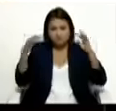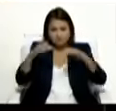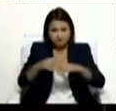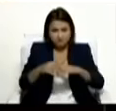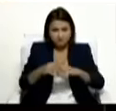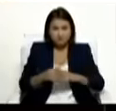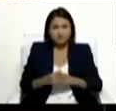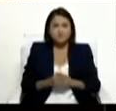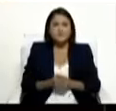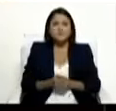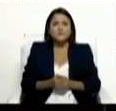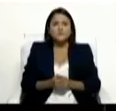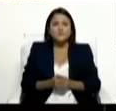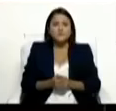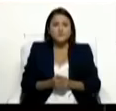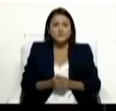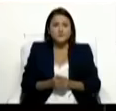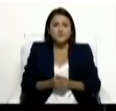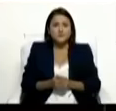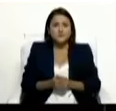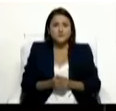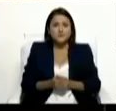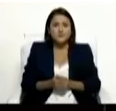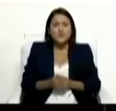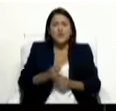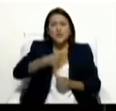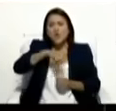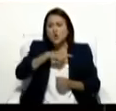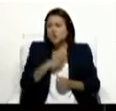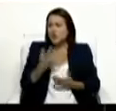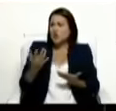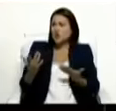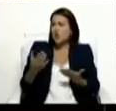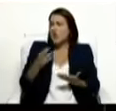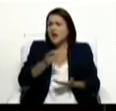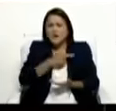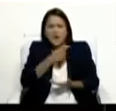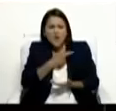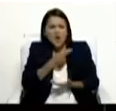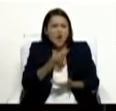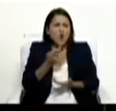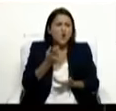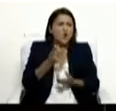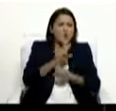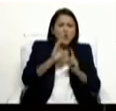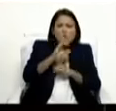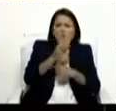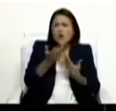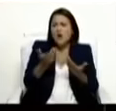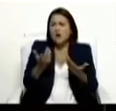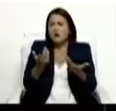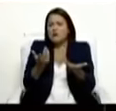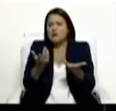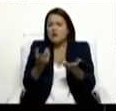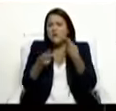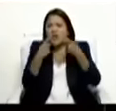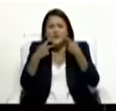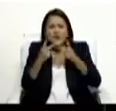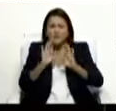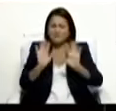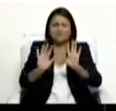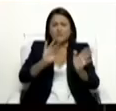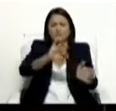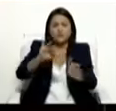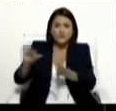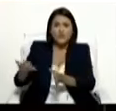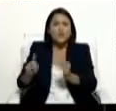rezamos, no estamos pensando cuál es nuestra particular cosmovisión sobre la vida. Como alguna vez dijo ese gran escritor,